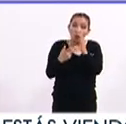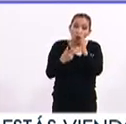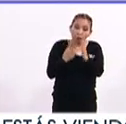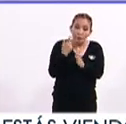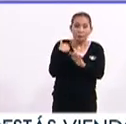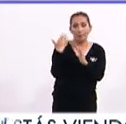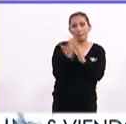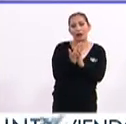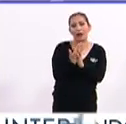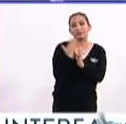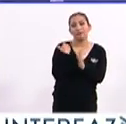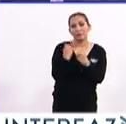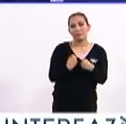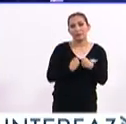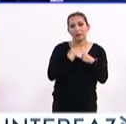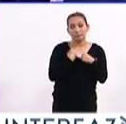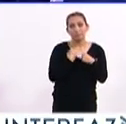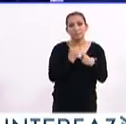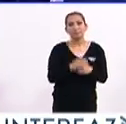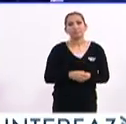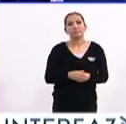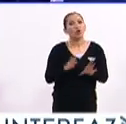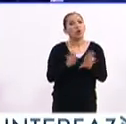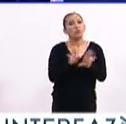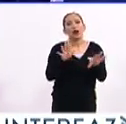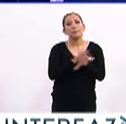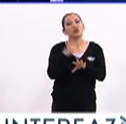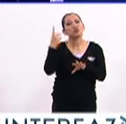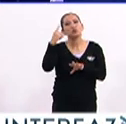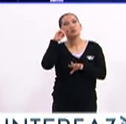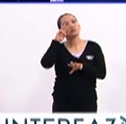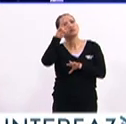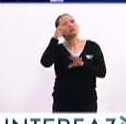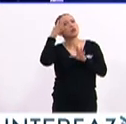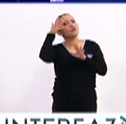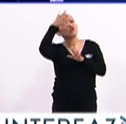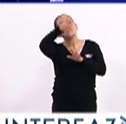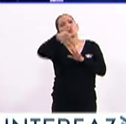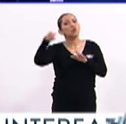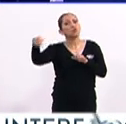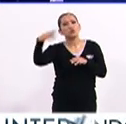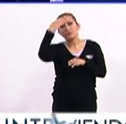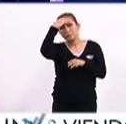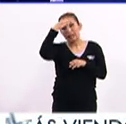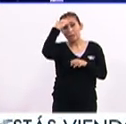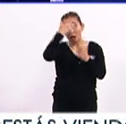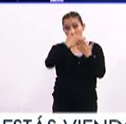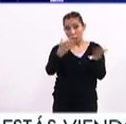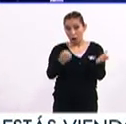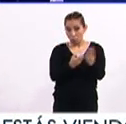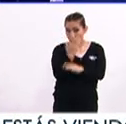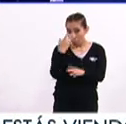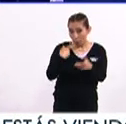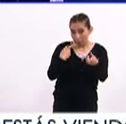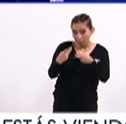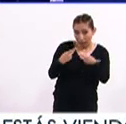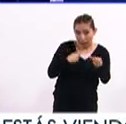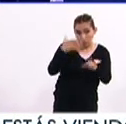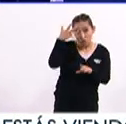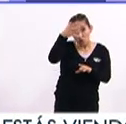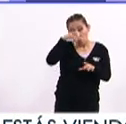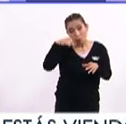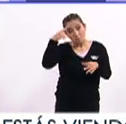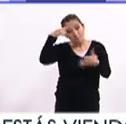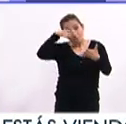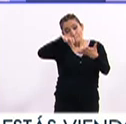otra parte de la vida. ¿Cómo cambió tu perspectiva de tu futuro esta experiencia? ¿Tienes ahora nuevos planes, nuevas